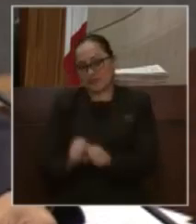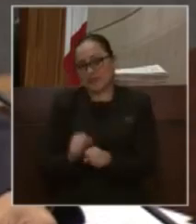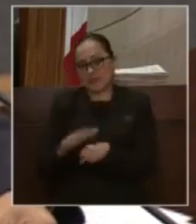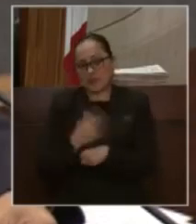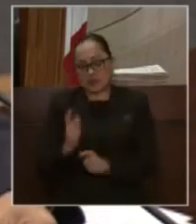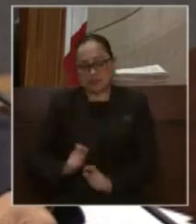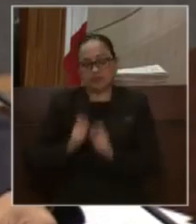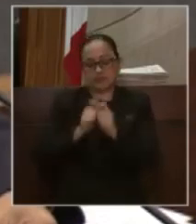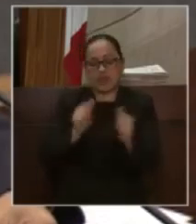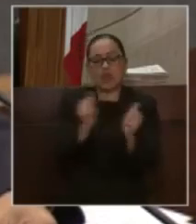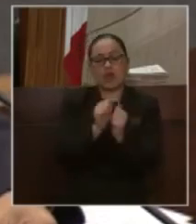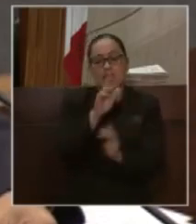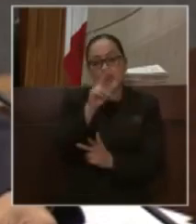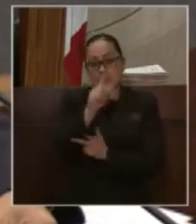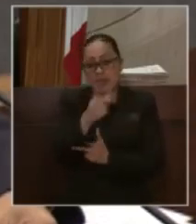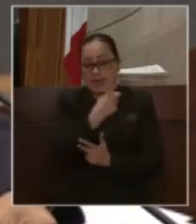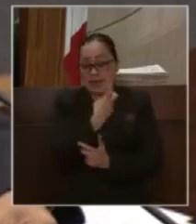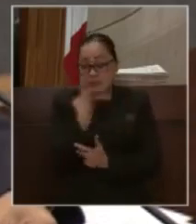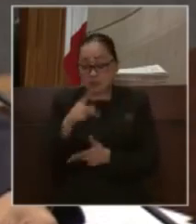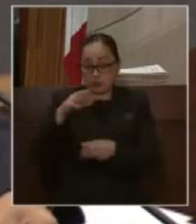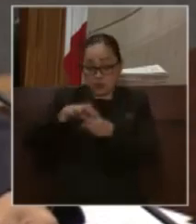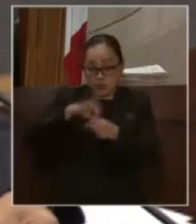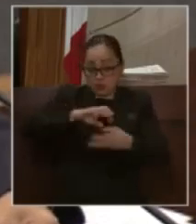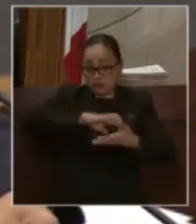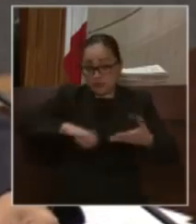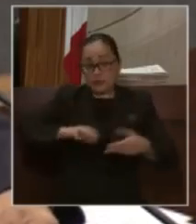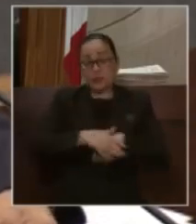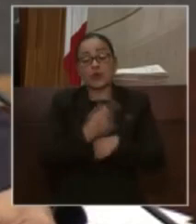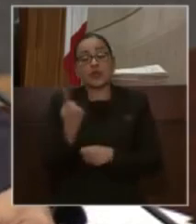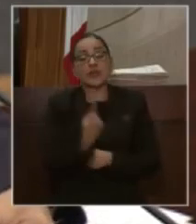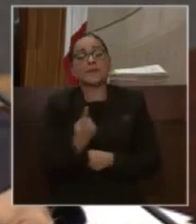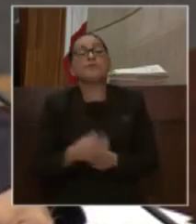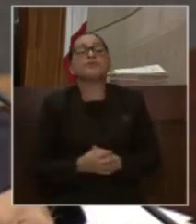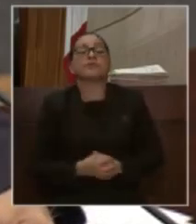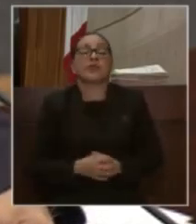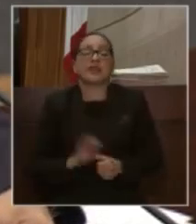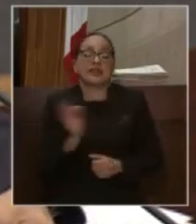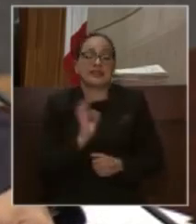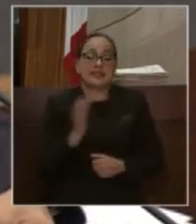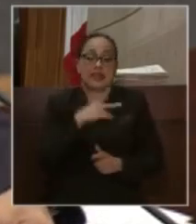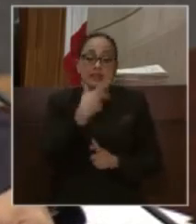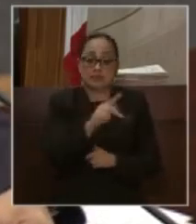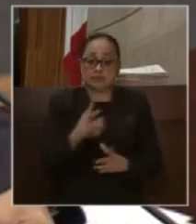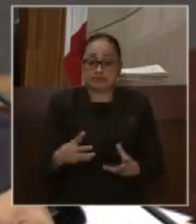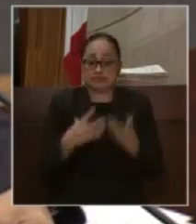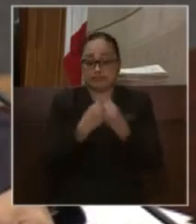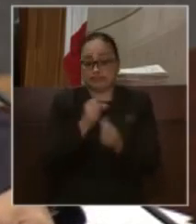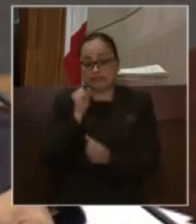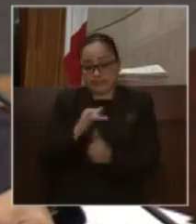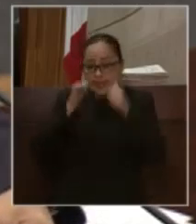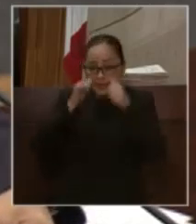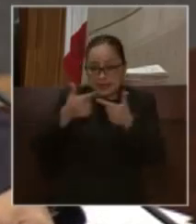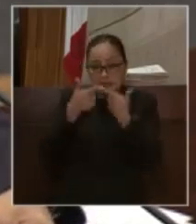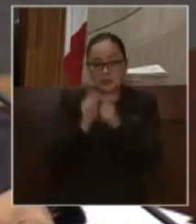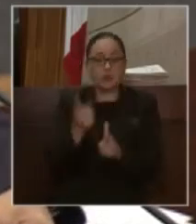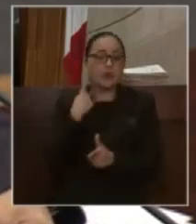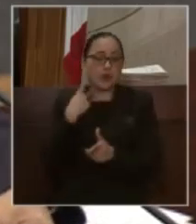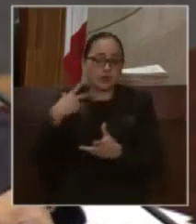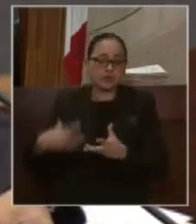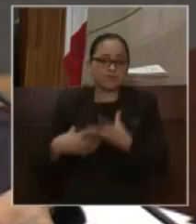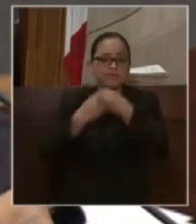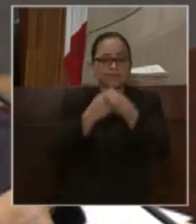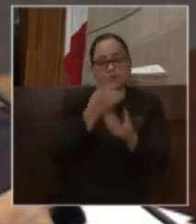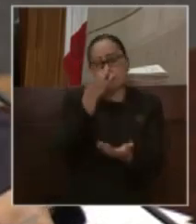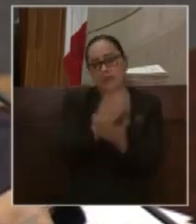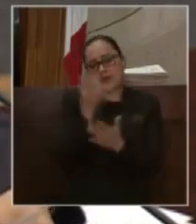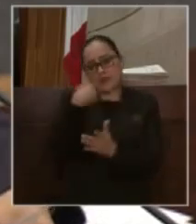asignados diputados por representación proporcional, se propone declararlo infundado, ya que si bien la responsable tomó en consideración el citado partido, lo hizo